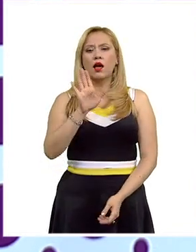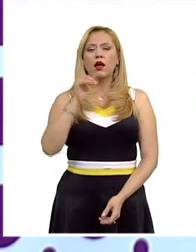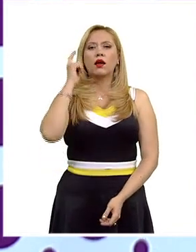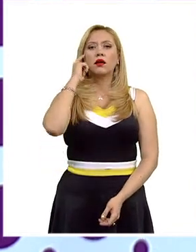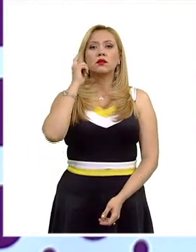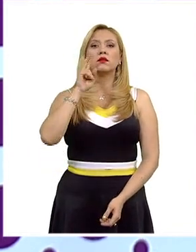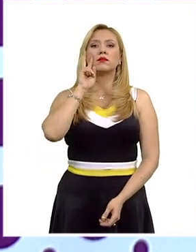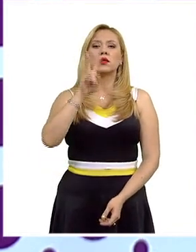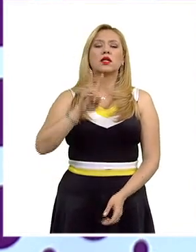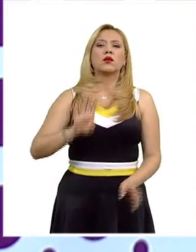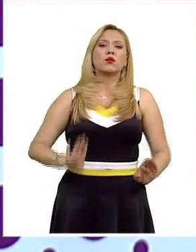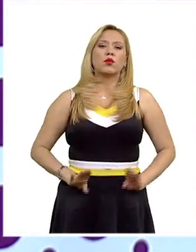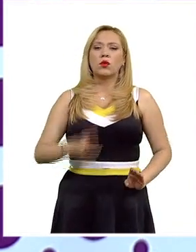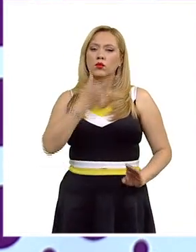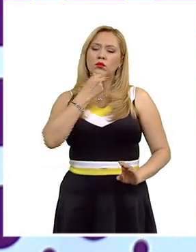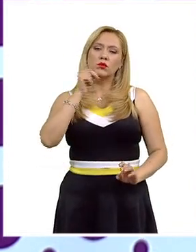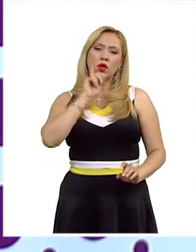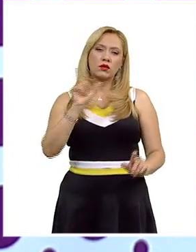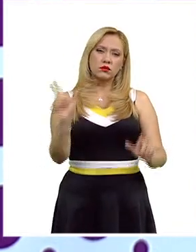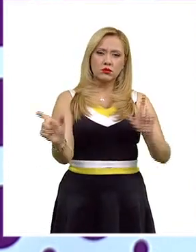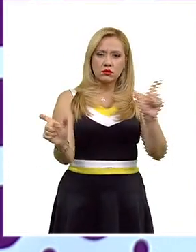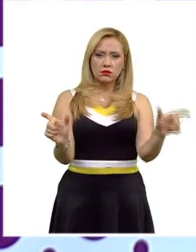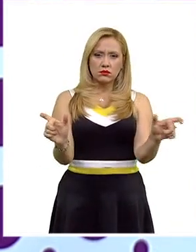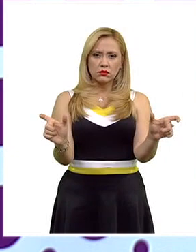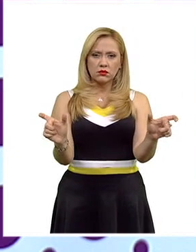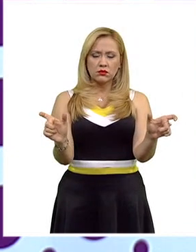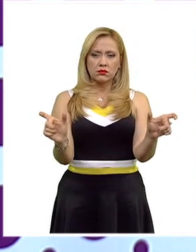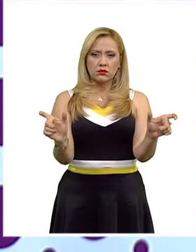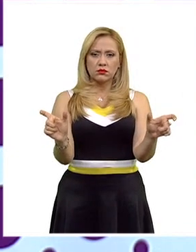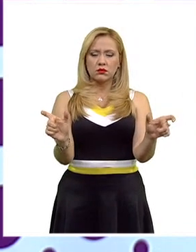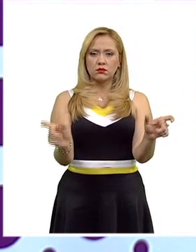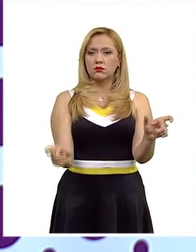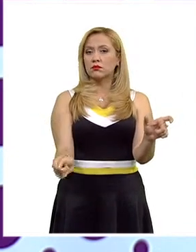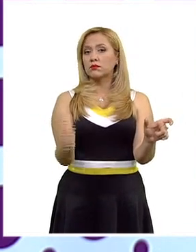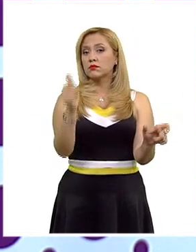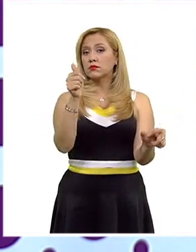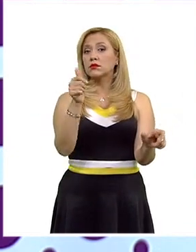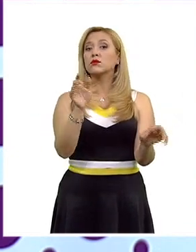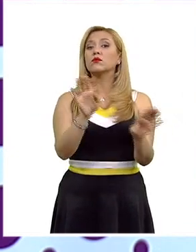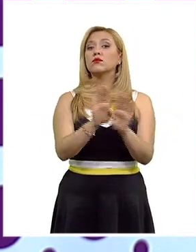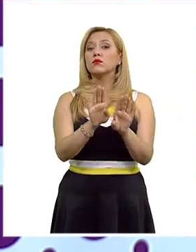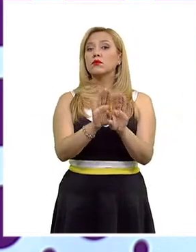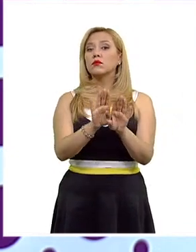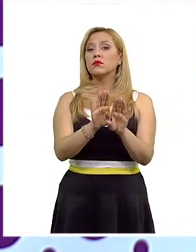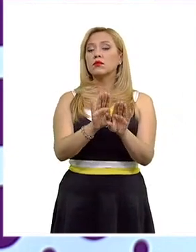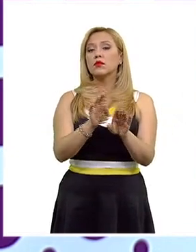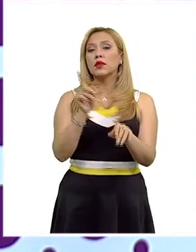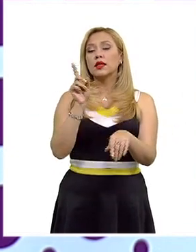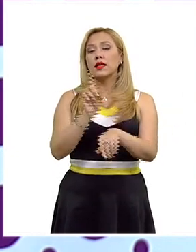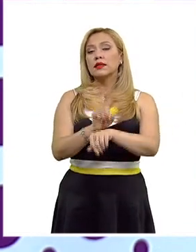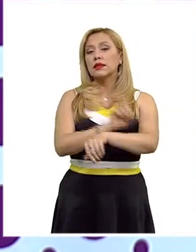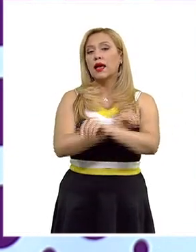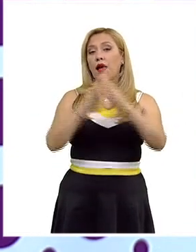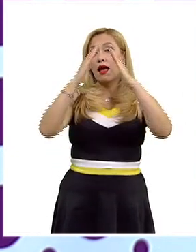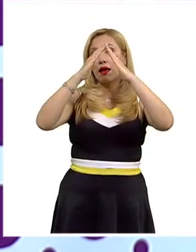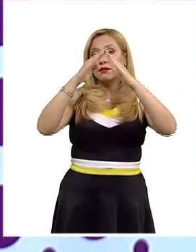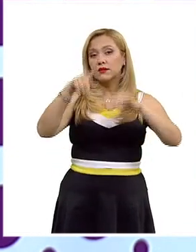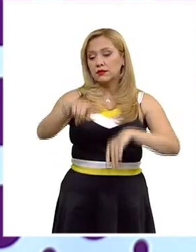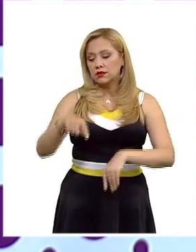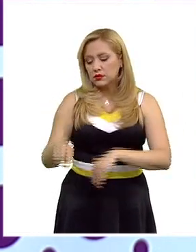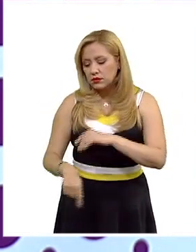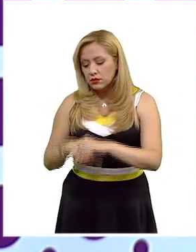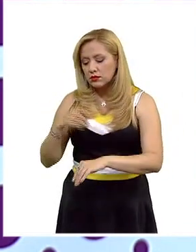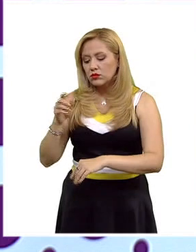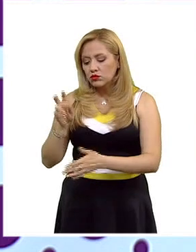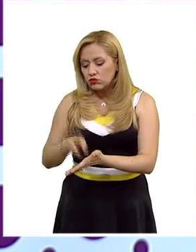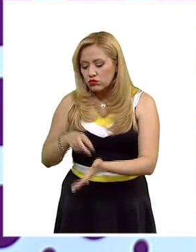la perspectiva de género desde pues, la primera formación de las personas. Pero yo que he estado en el ámbito educativo y también